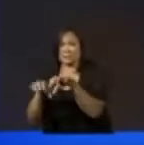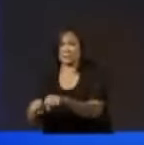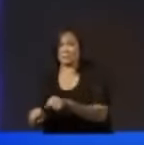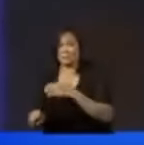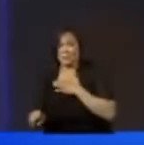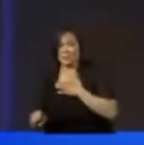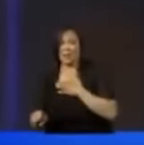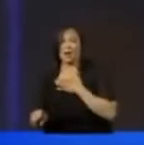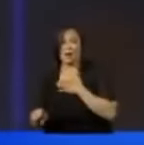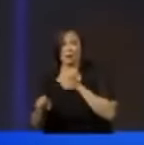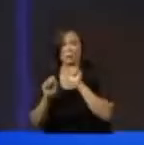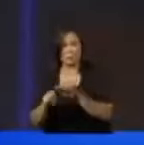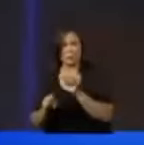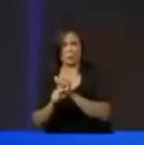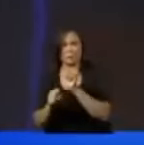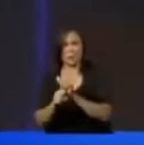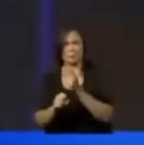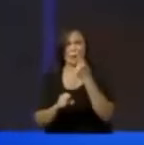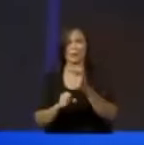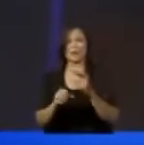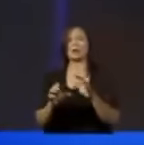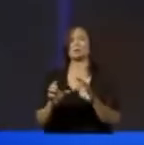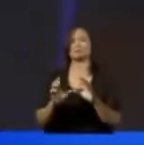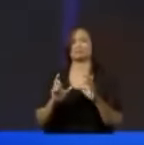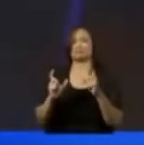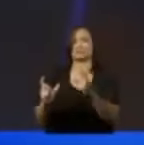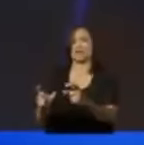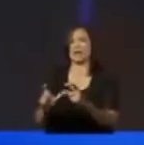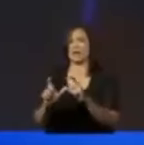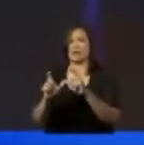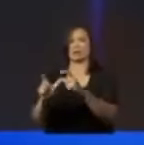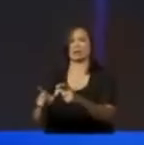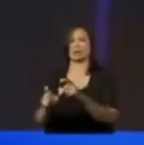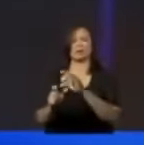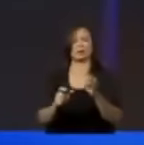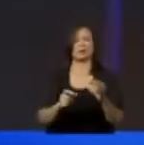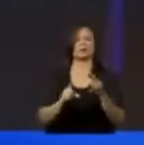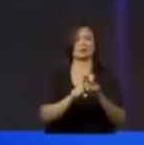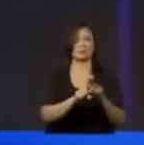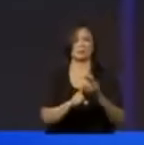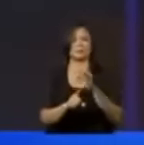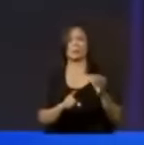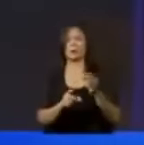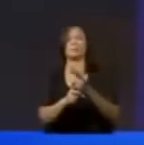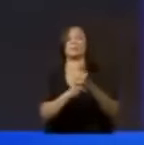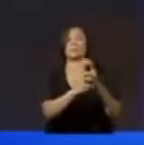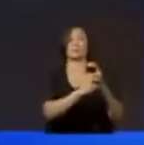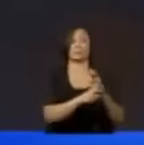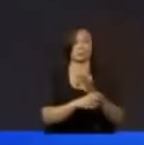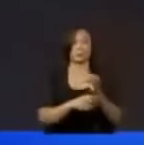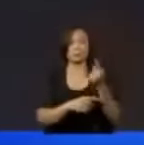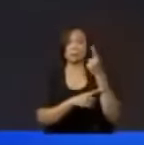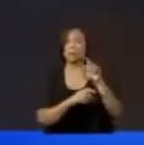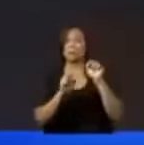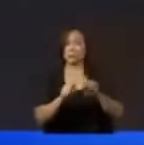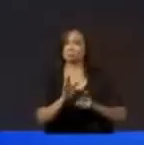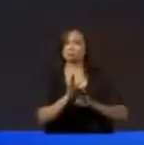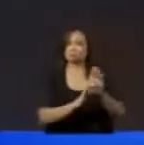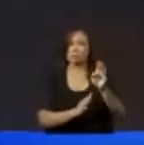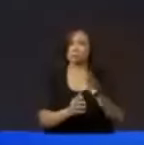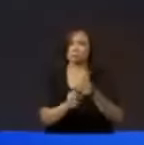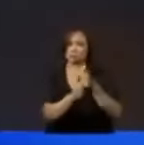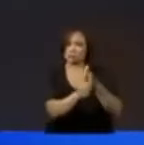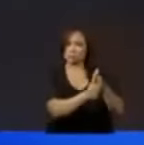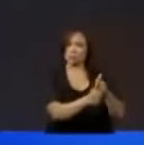que podamos trabajar no solamente para sacarle el título, sino para dotarlo de préstamos blandos para que pueda desarrollar